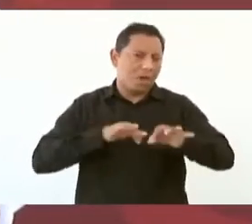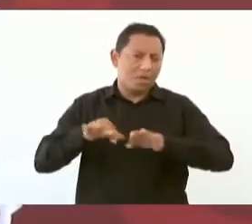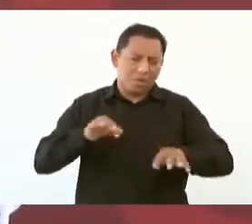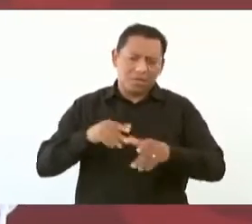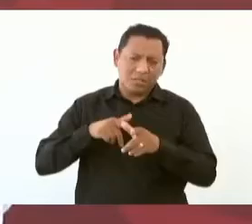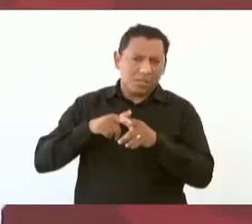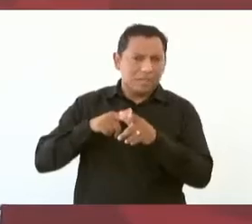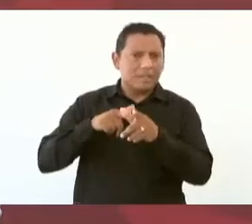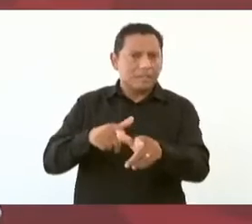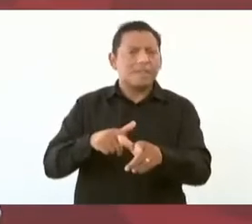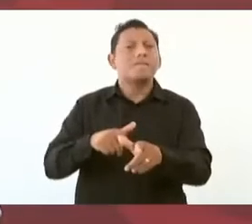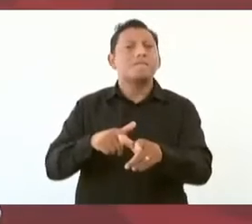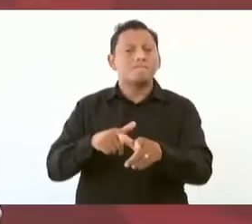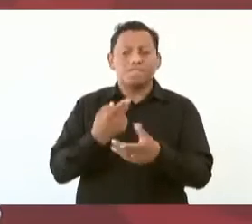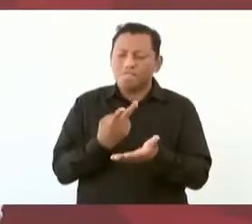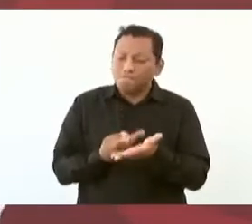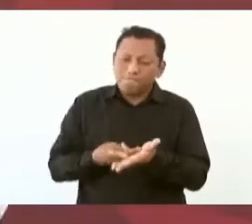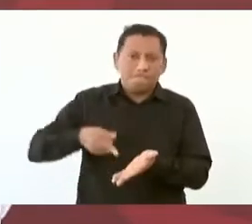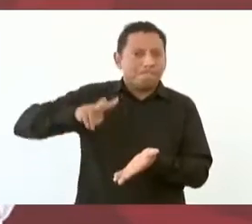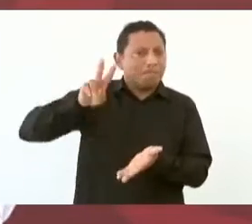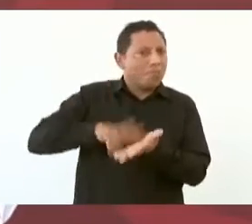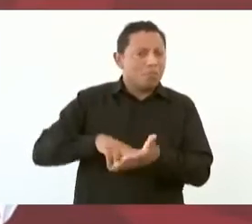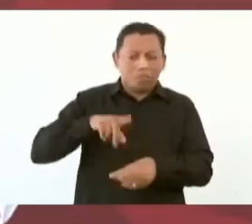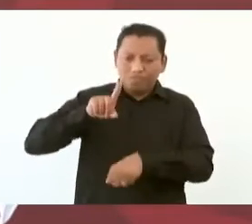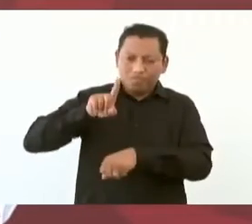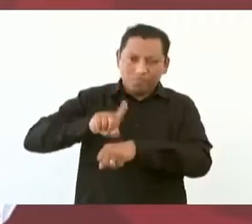el doble diario.